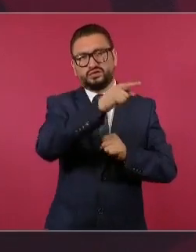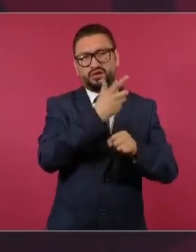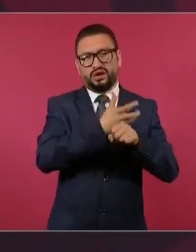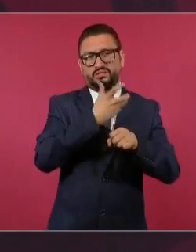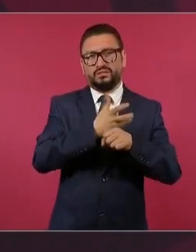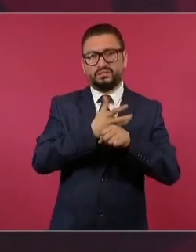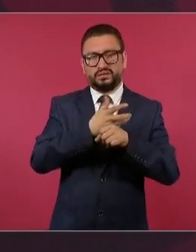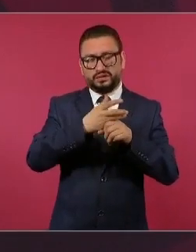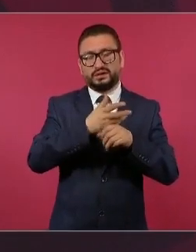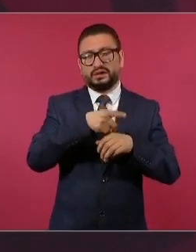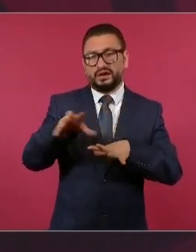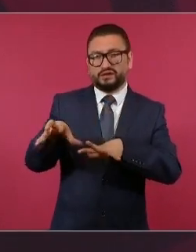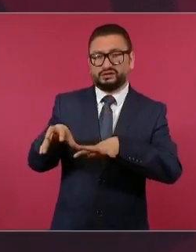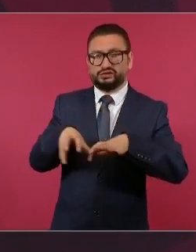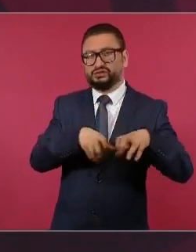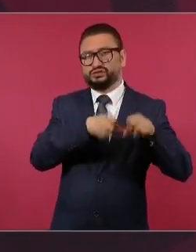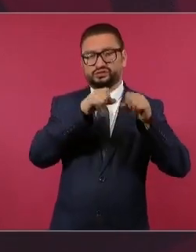completo.